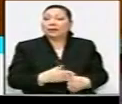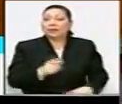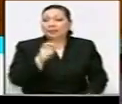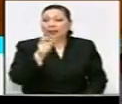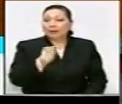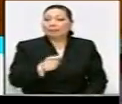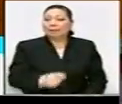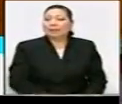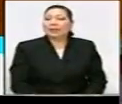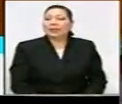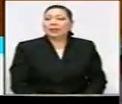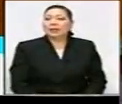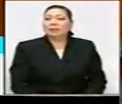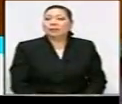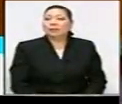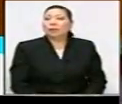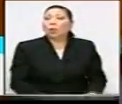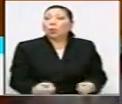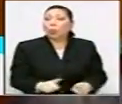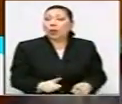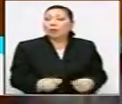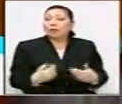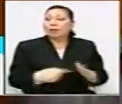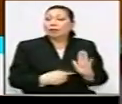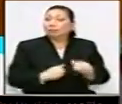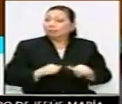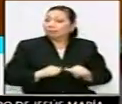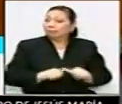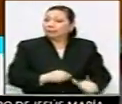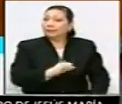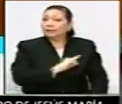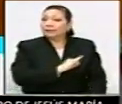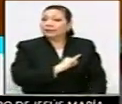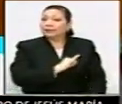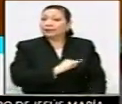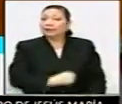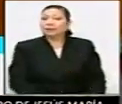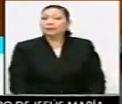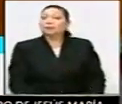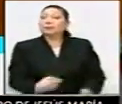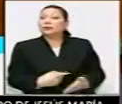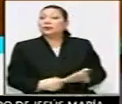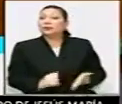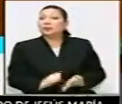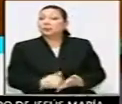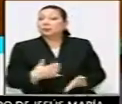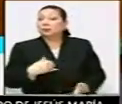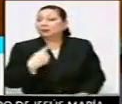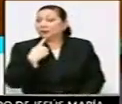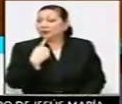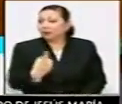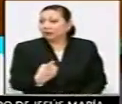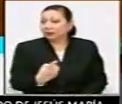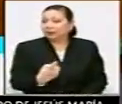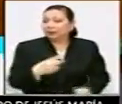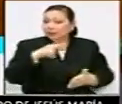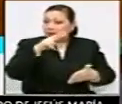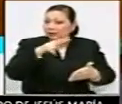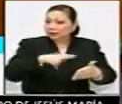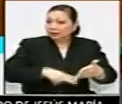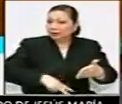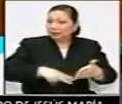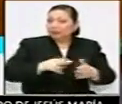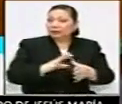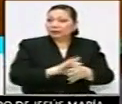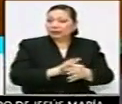Perú, en la que desde entonces ya se preservaba esta institucionalidad, porque como puede deducirse de la revisión de